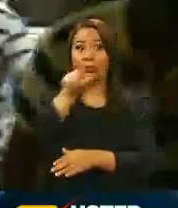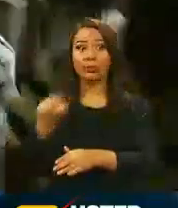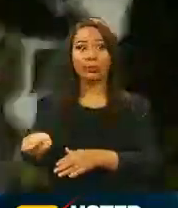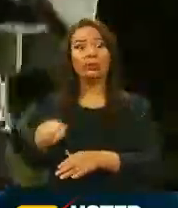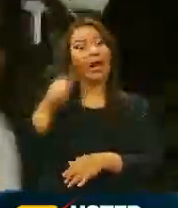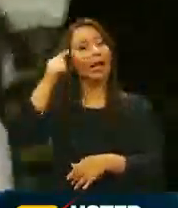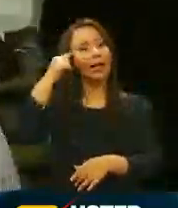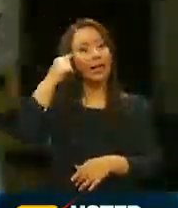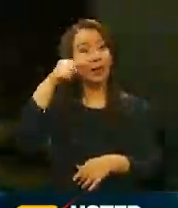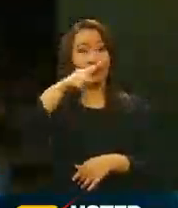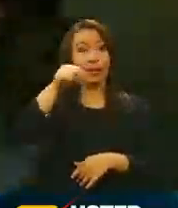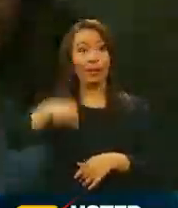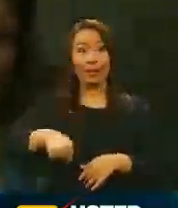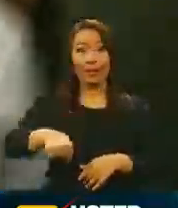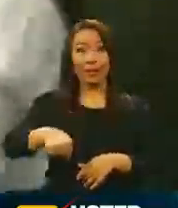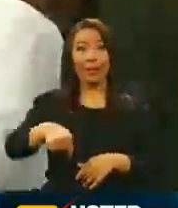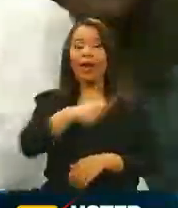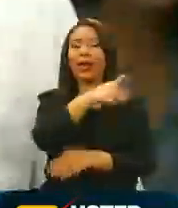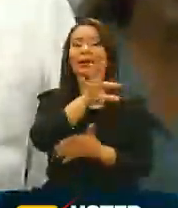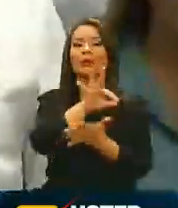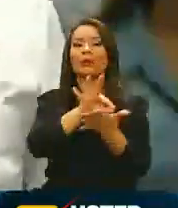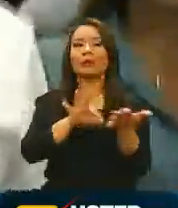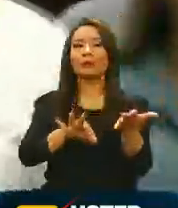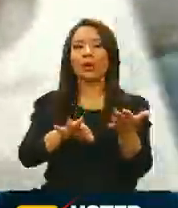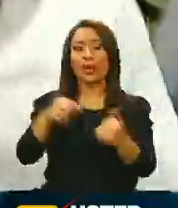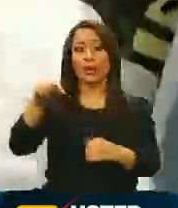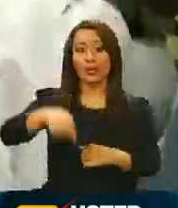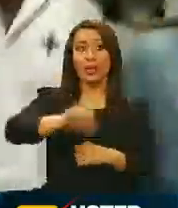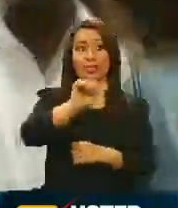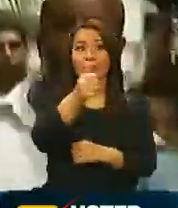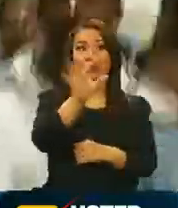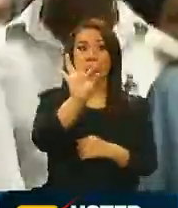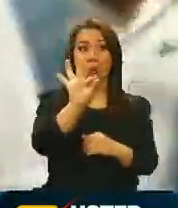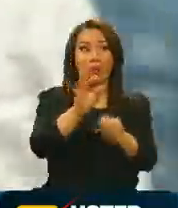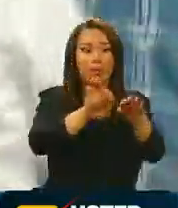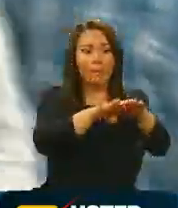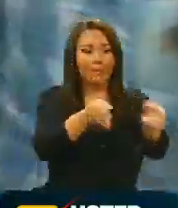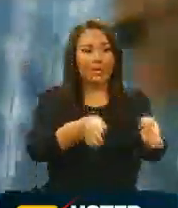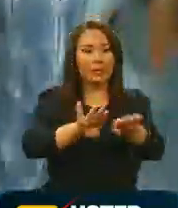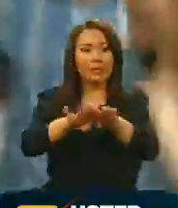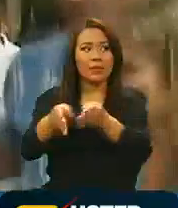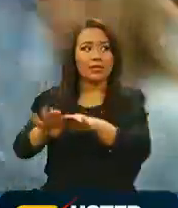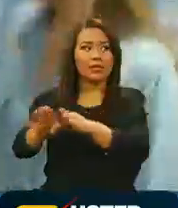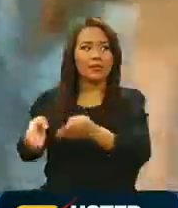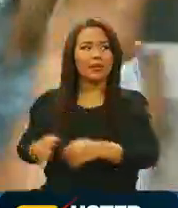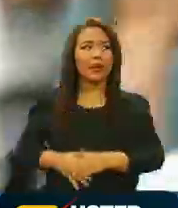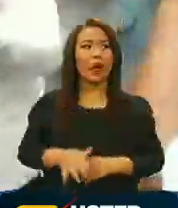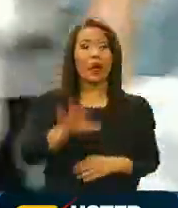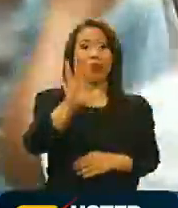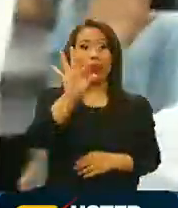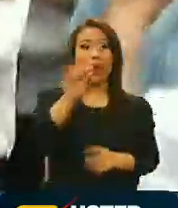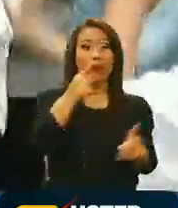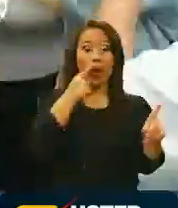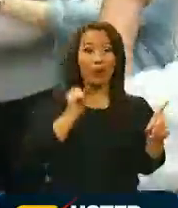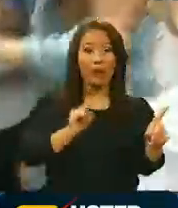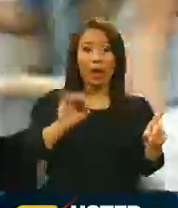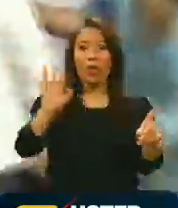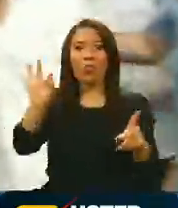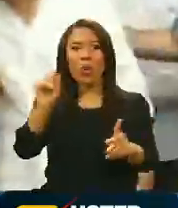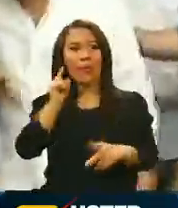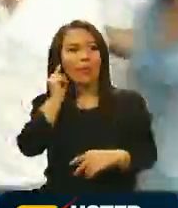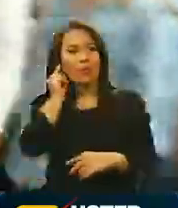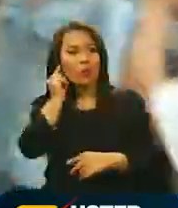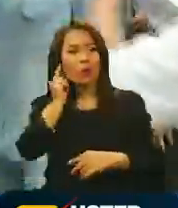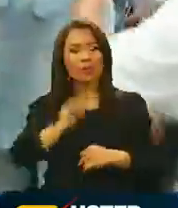recordemos que aquí en este recinto electoral hay 19 juntas receptoras del voto, 9 de hombres y 9 de